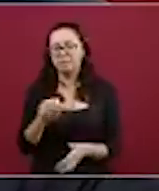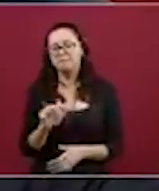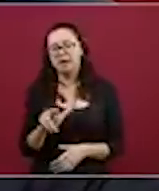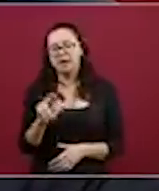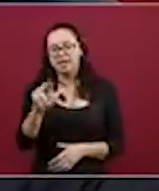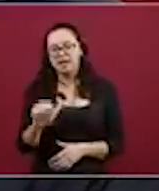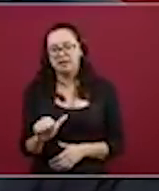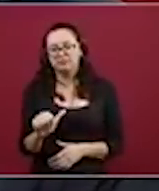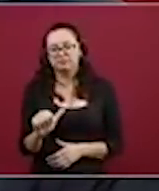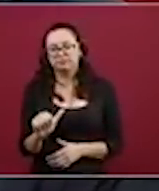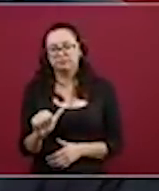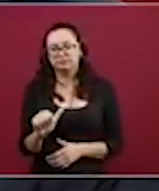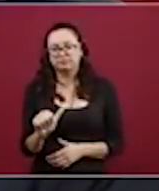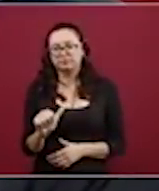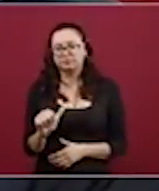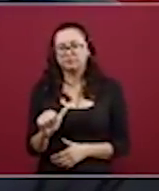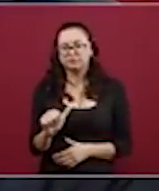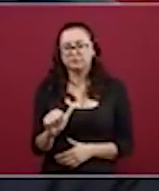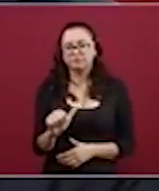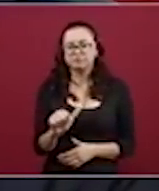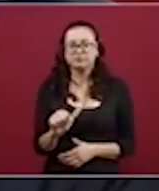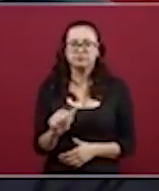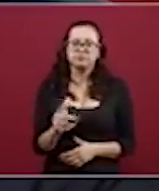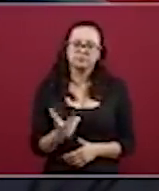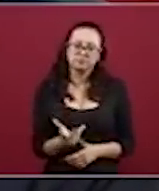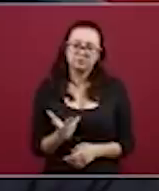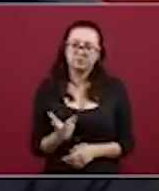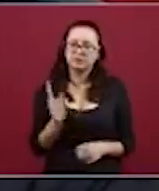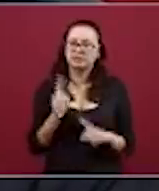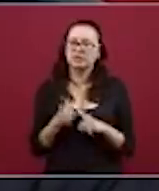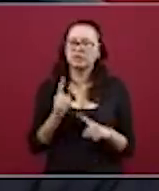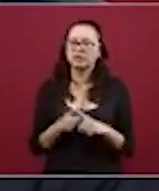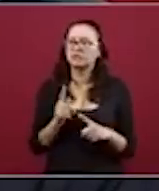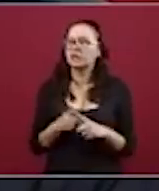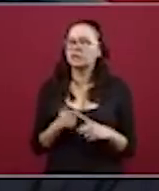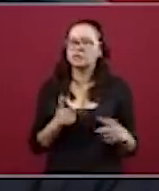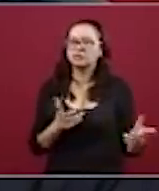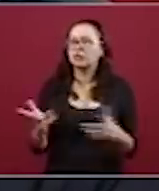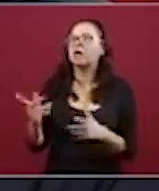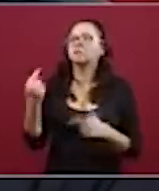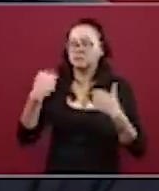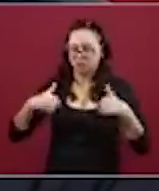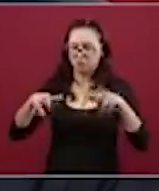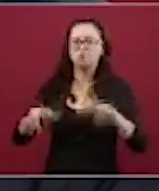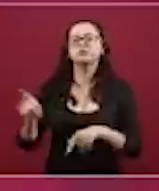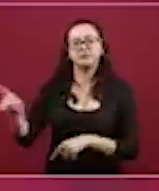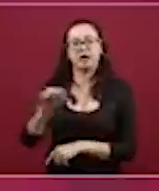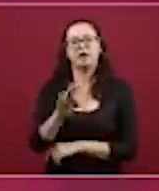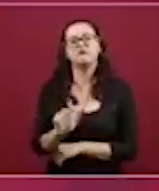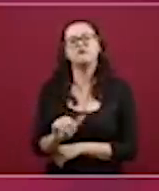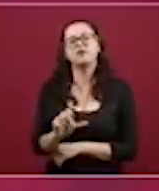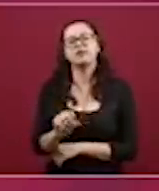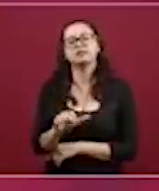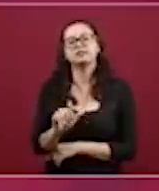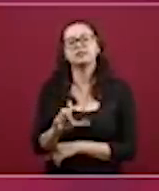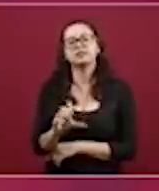que venga el responsable, Francisco Garduño, y les